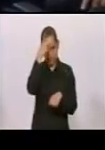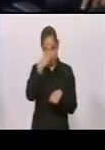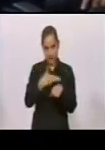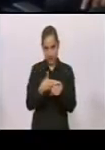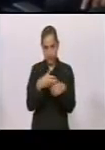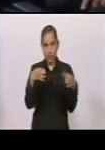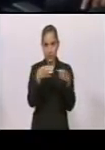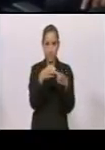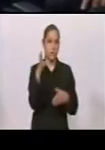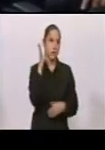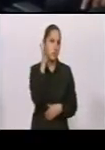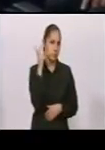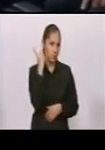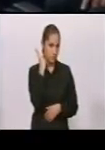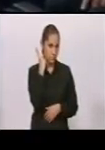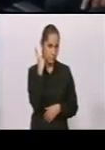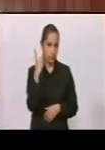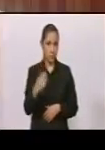de Diputados.